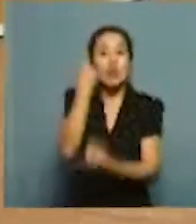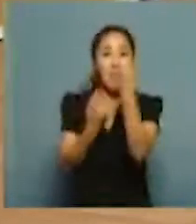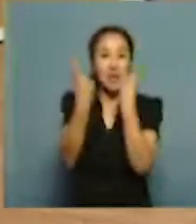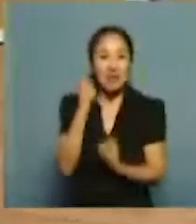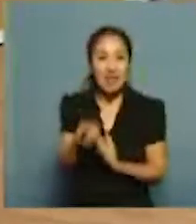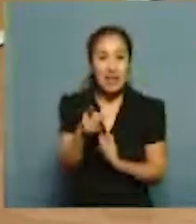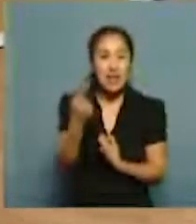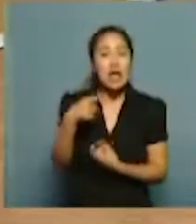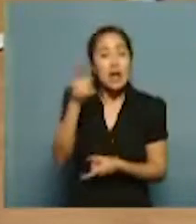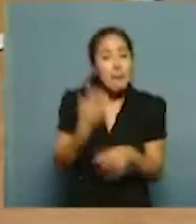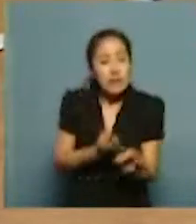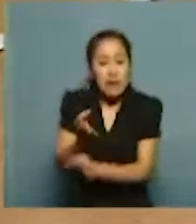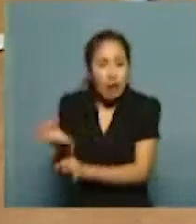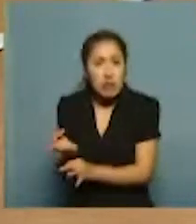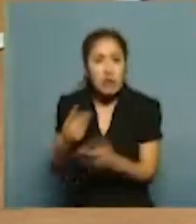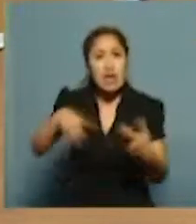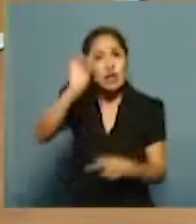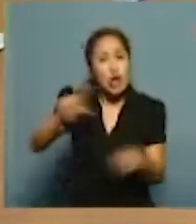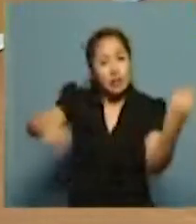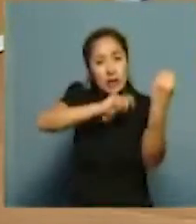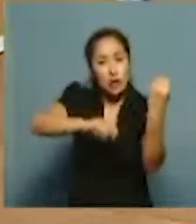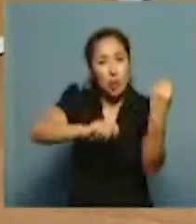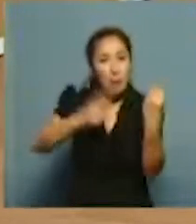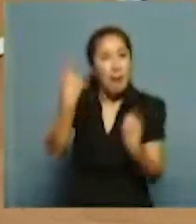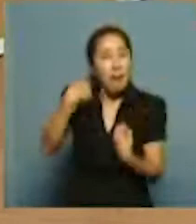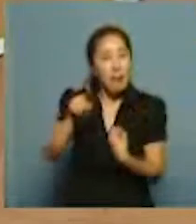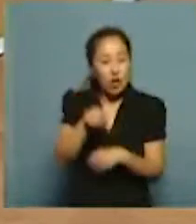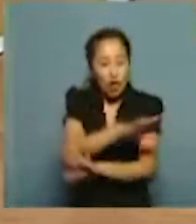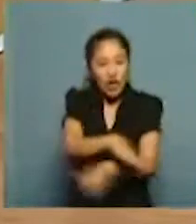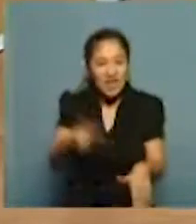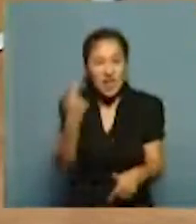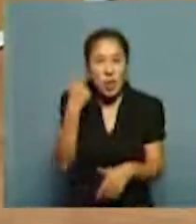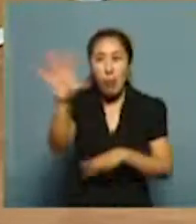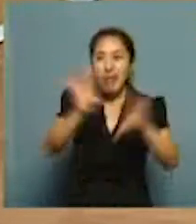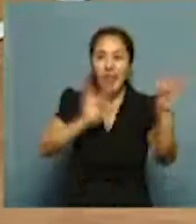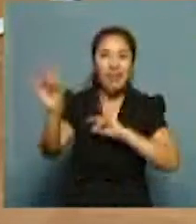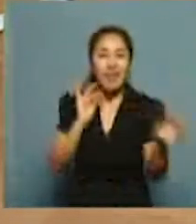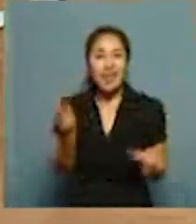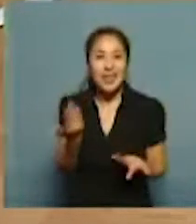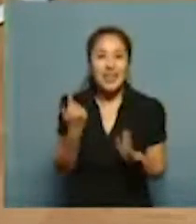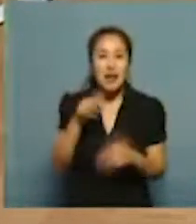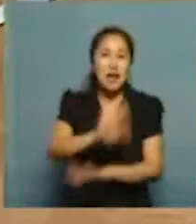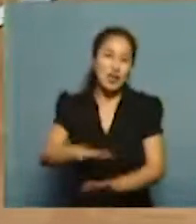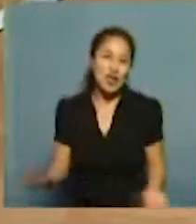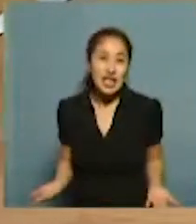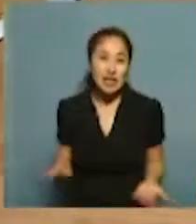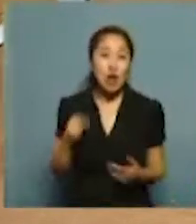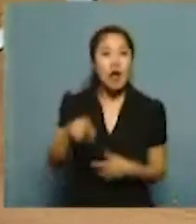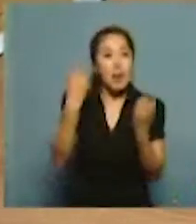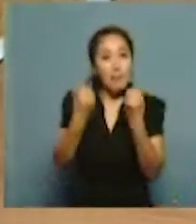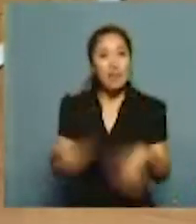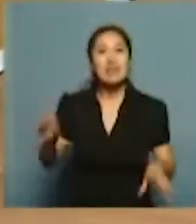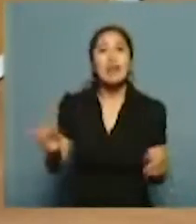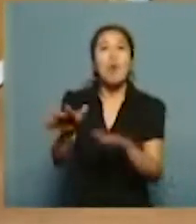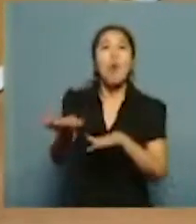aprendizaje de instrumentos pero los niños todavía no pueden elegir cuáles tan pequeños entonces empezamos con